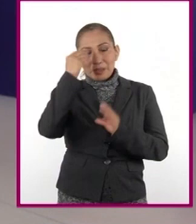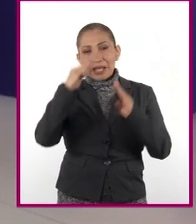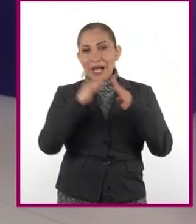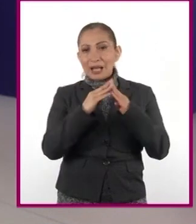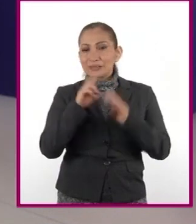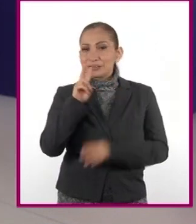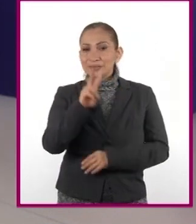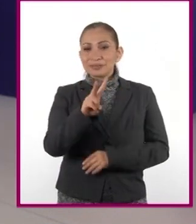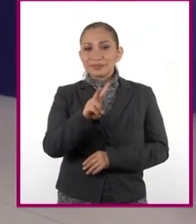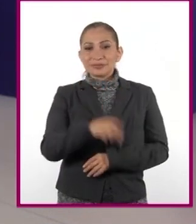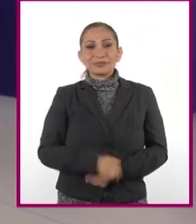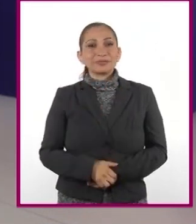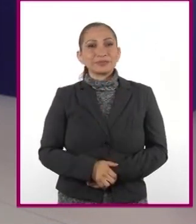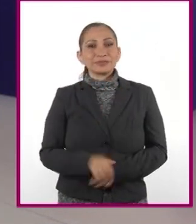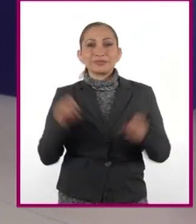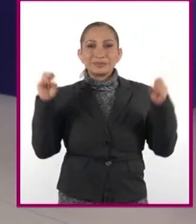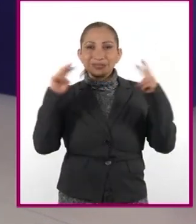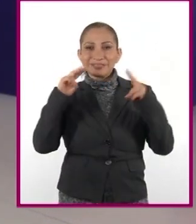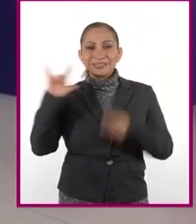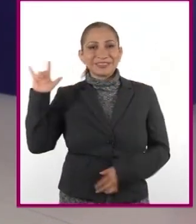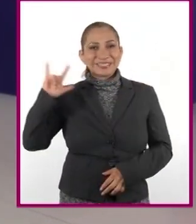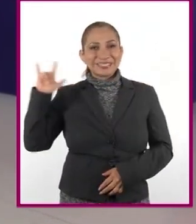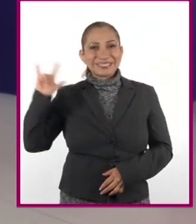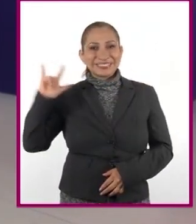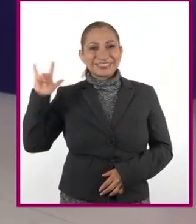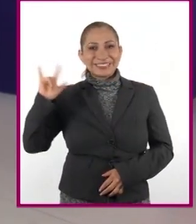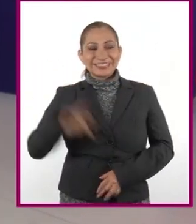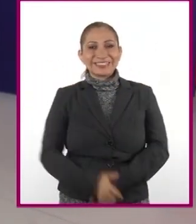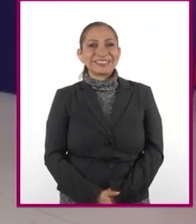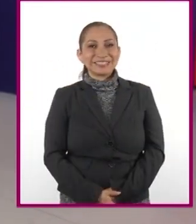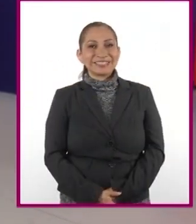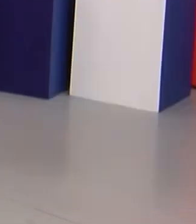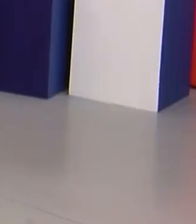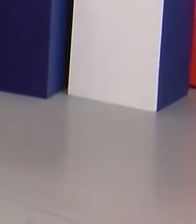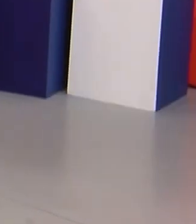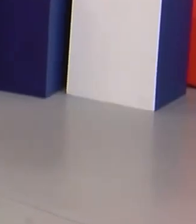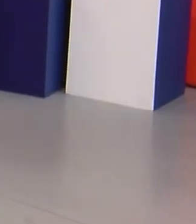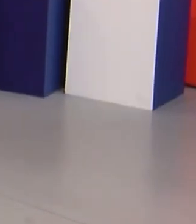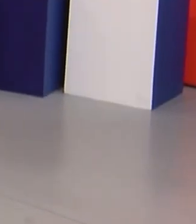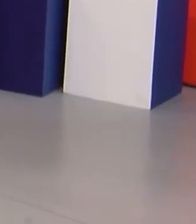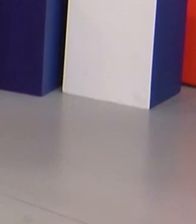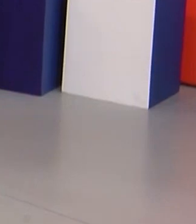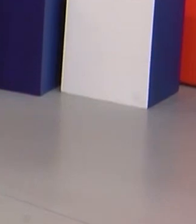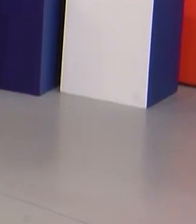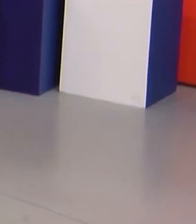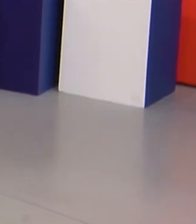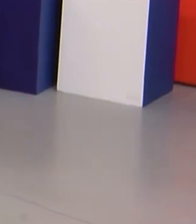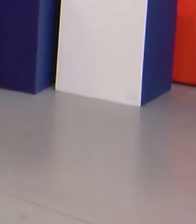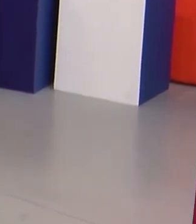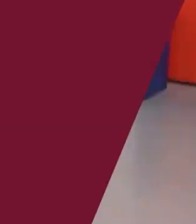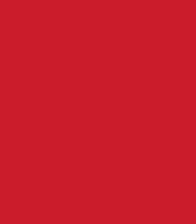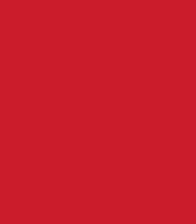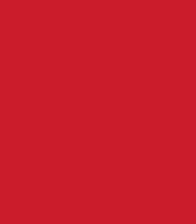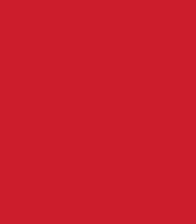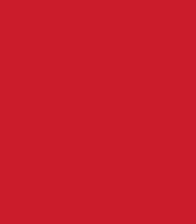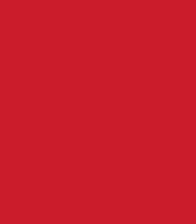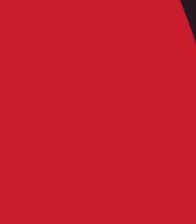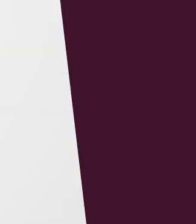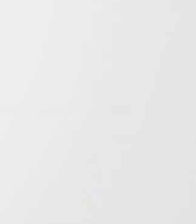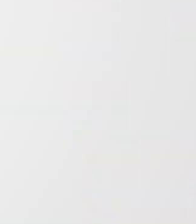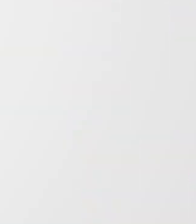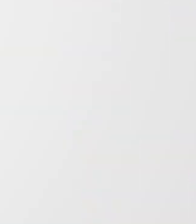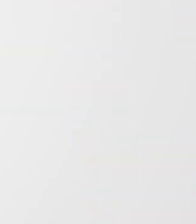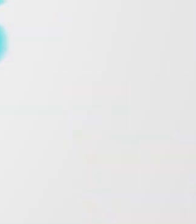en Casa 2. ¡Hasta la próxima! Mire qué padre le quedó Sí, su... no. Clave.